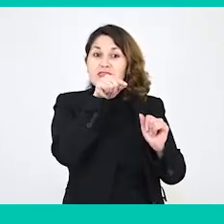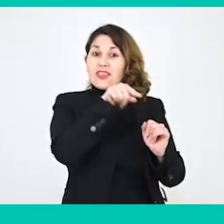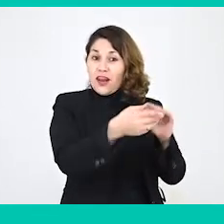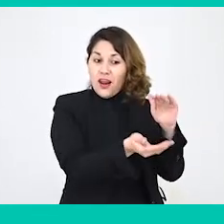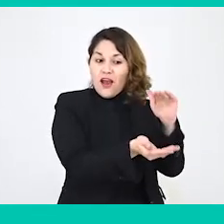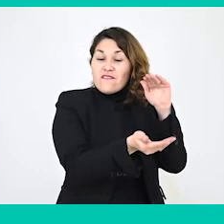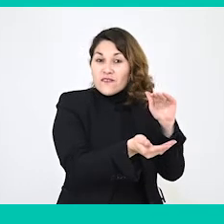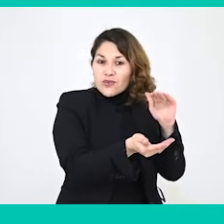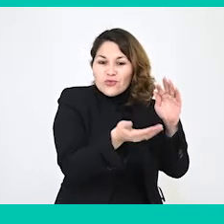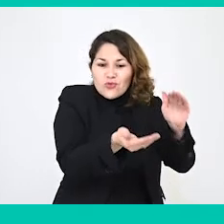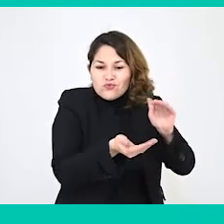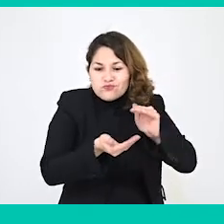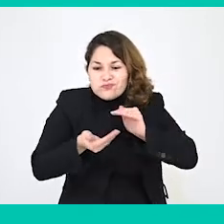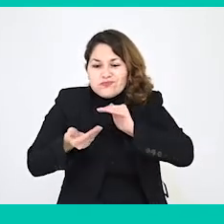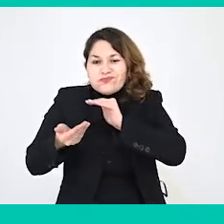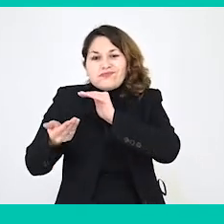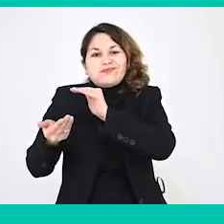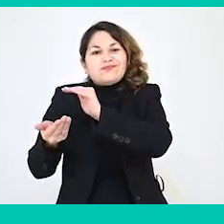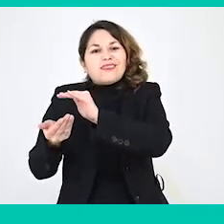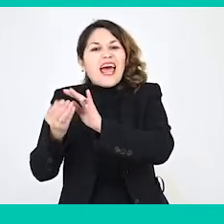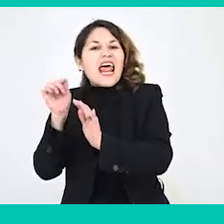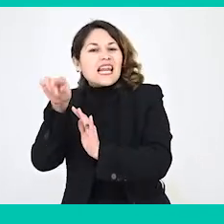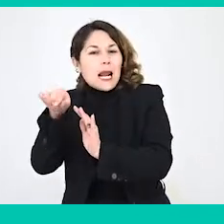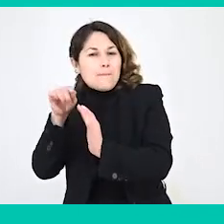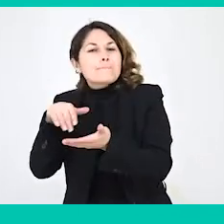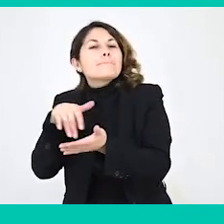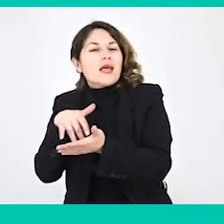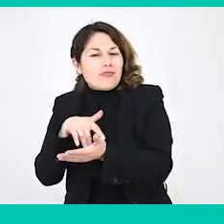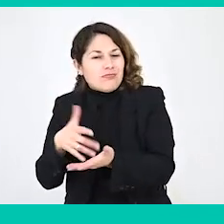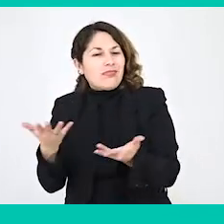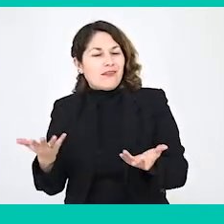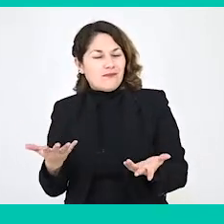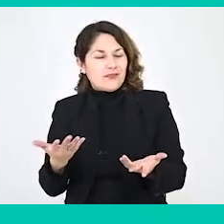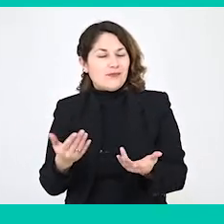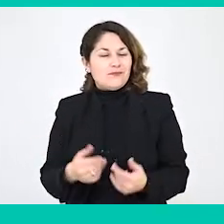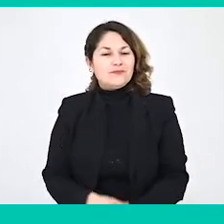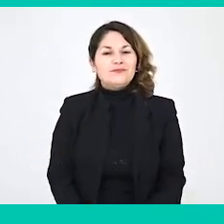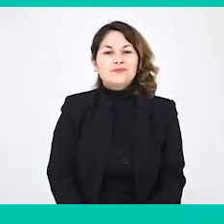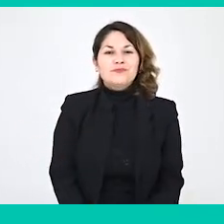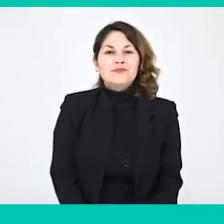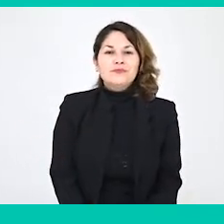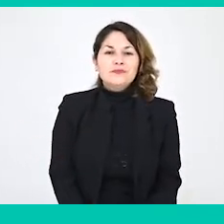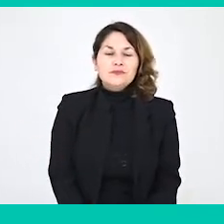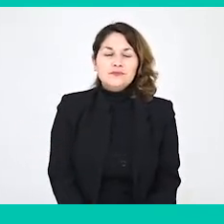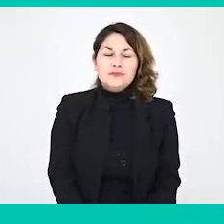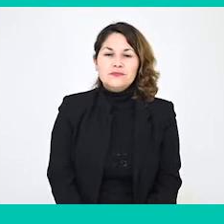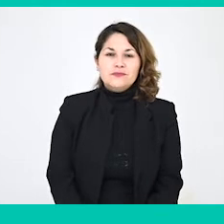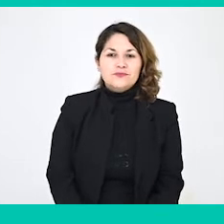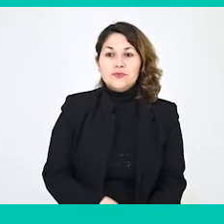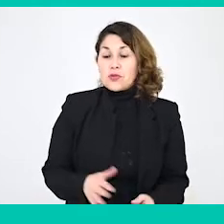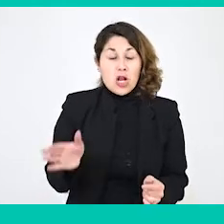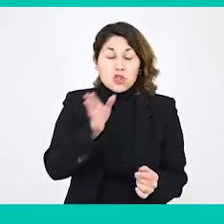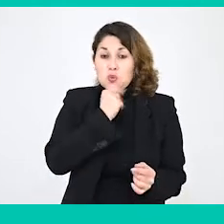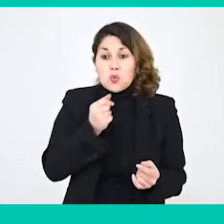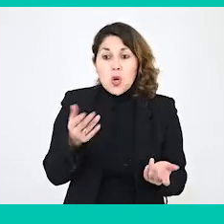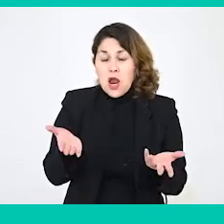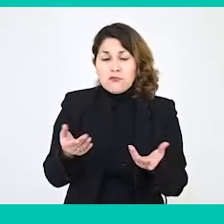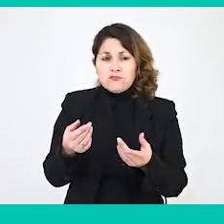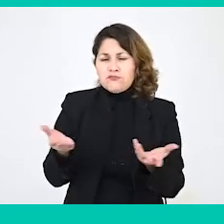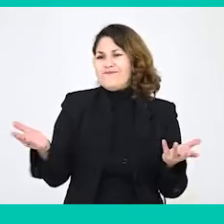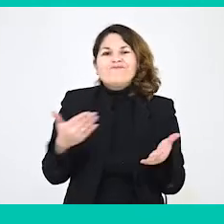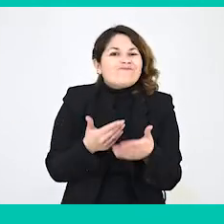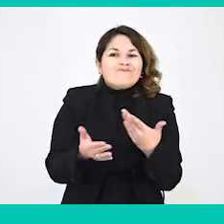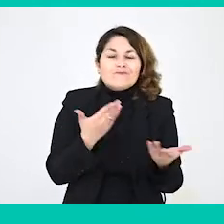hacia la cuenta de capitalización individual del cónyuge compensado. De no existir cuenta, deberá